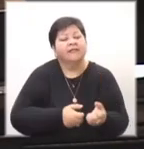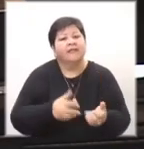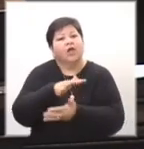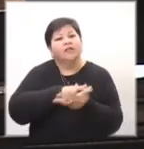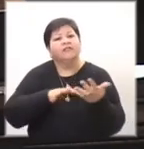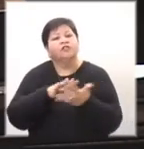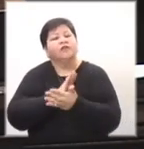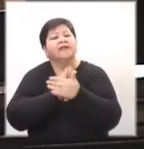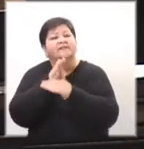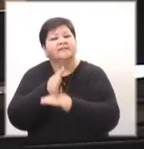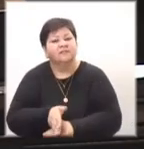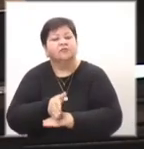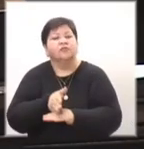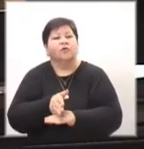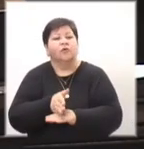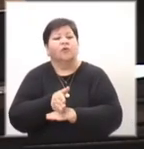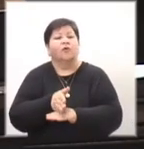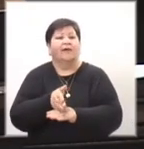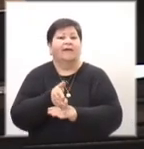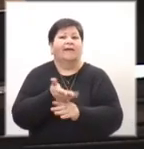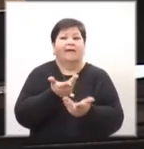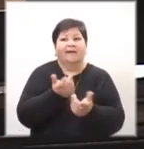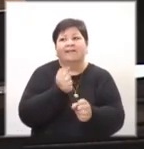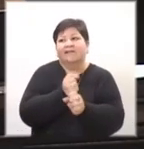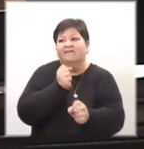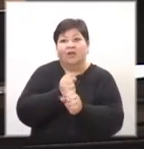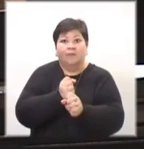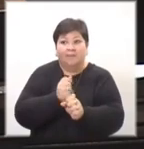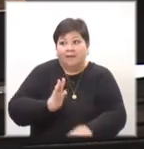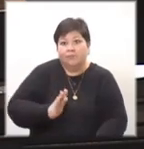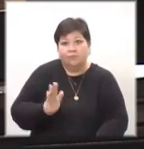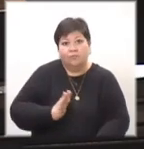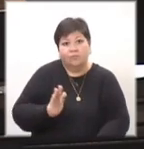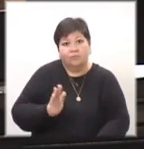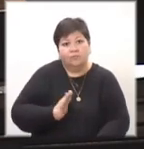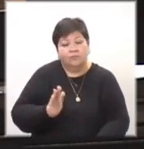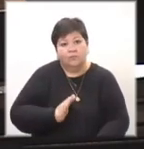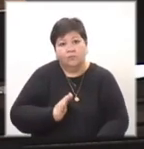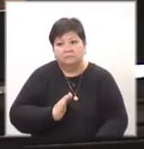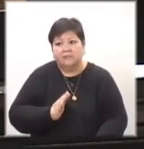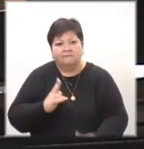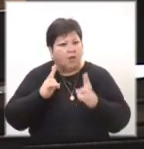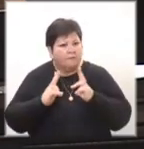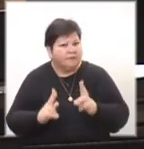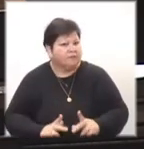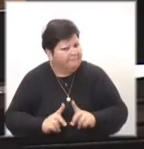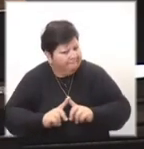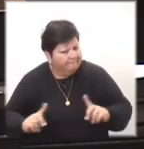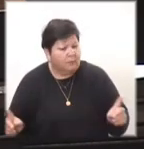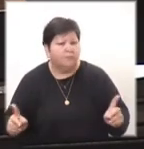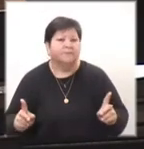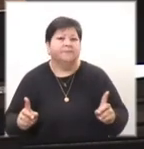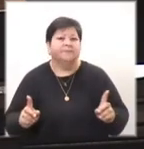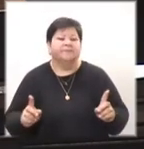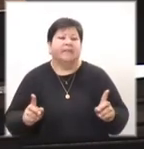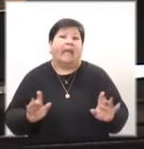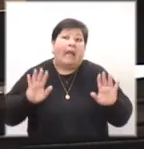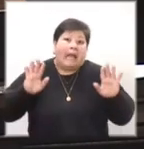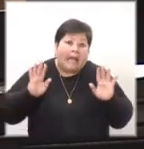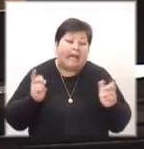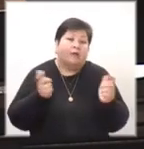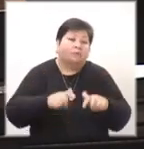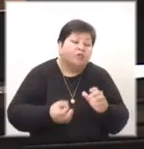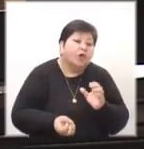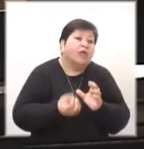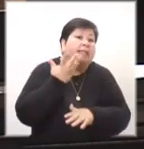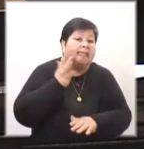de acceso al mercado laboral para las mujeres, así como su formalización, salvo la creación de una comisión técnica